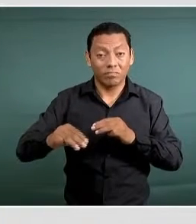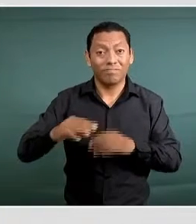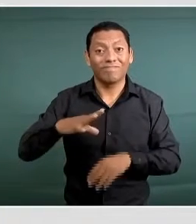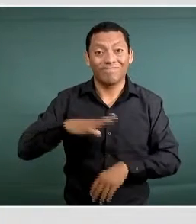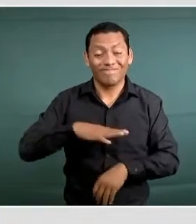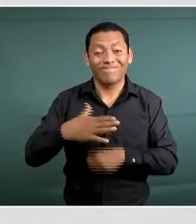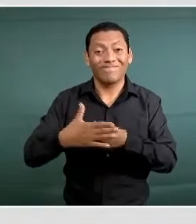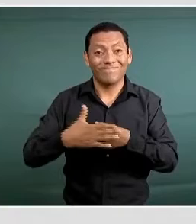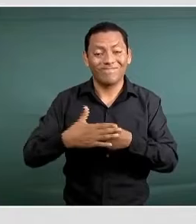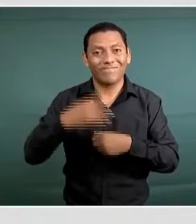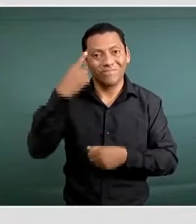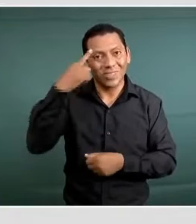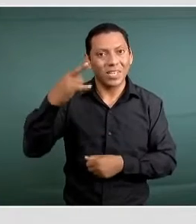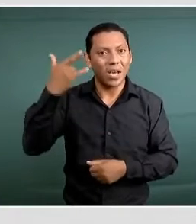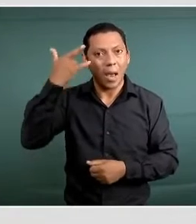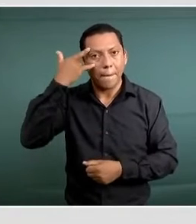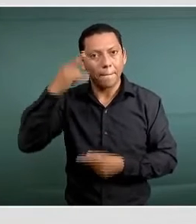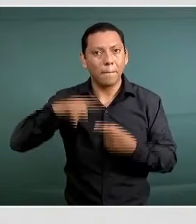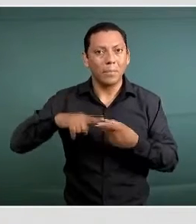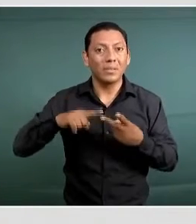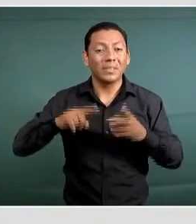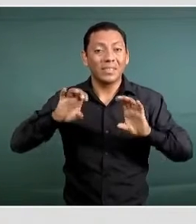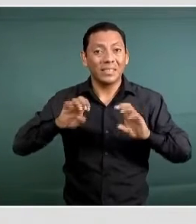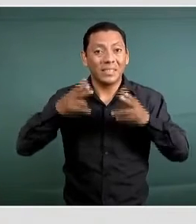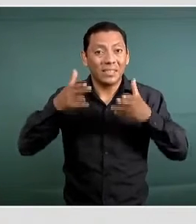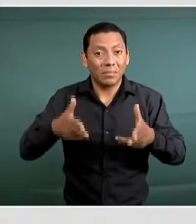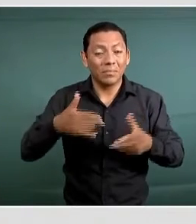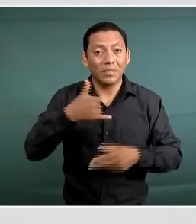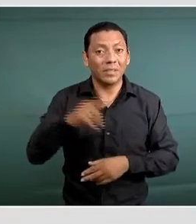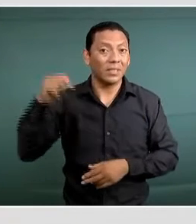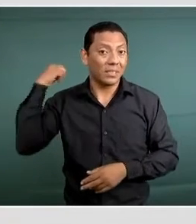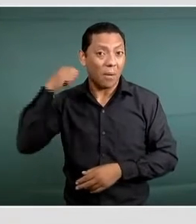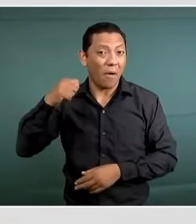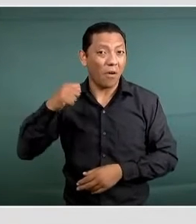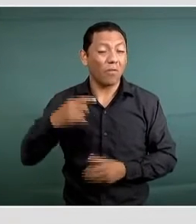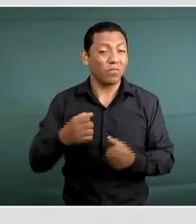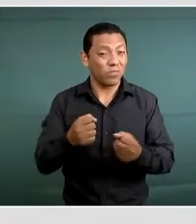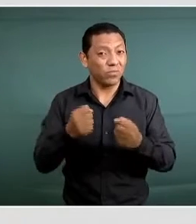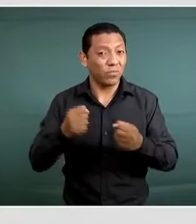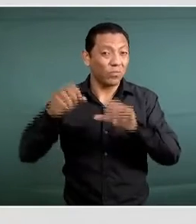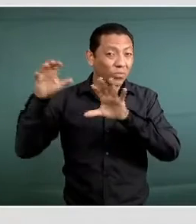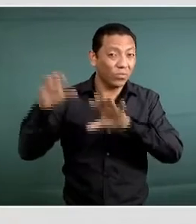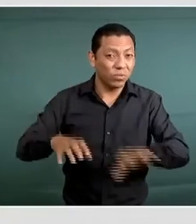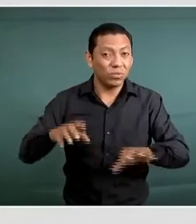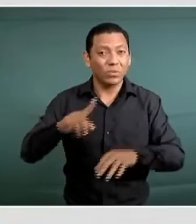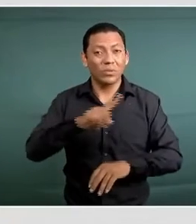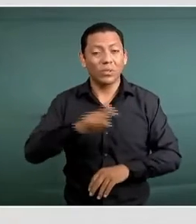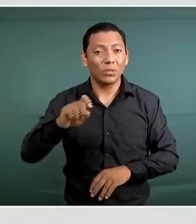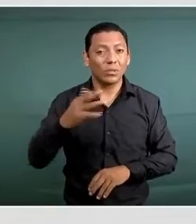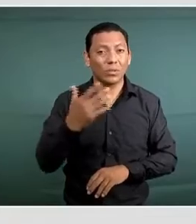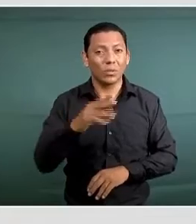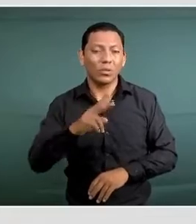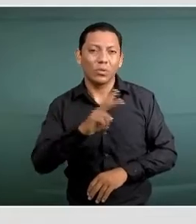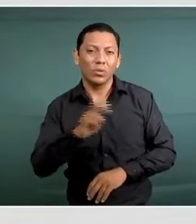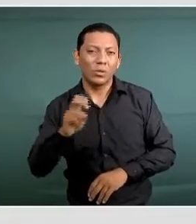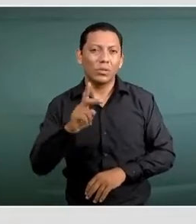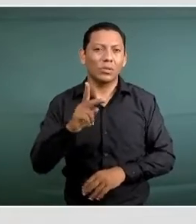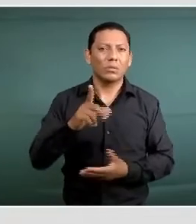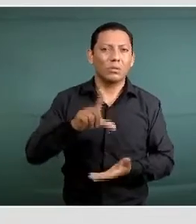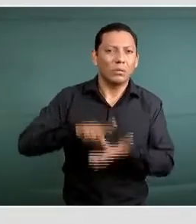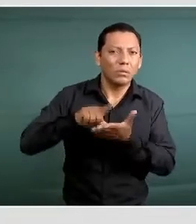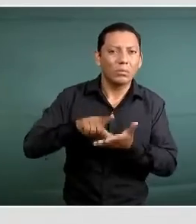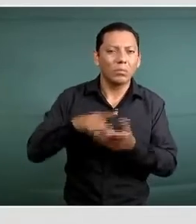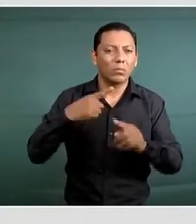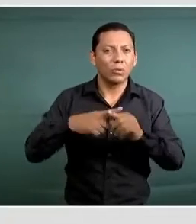cuadrado para Campeche, Chiapas y Tabasco, intensas entre 150 y 250 litros por metro